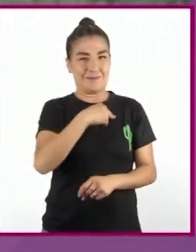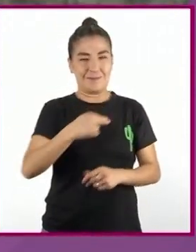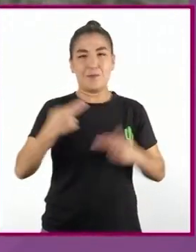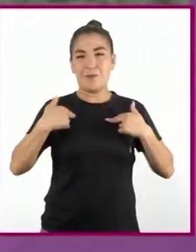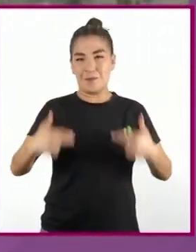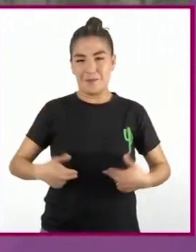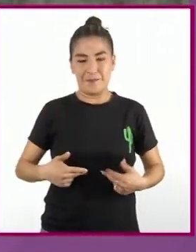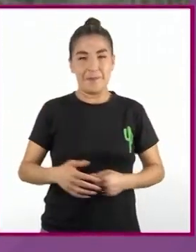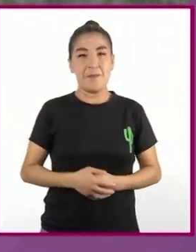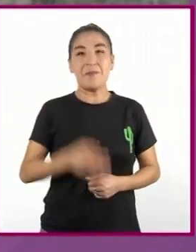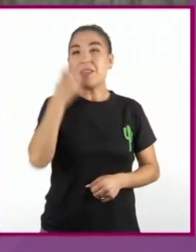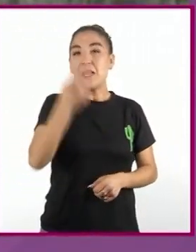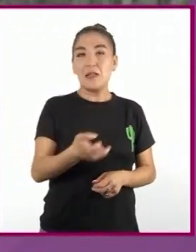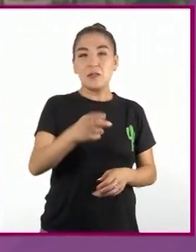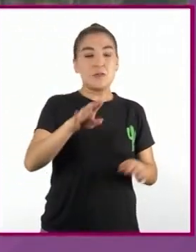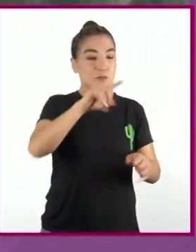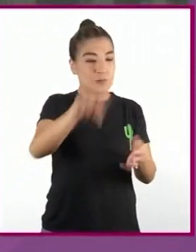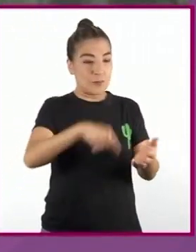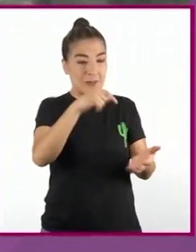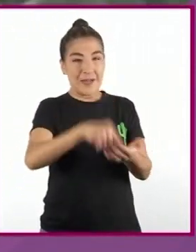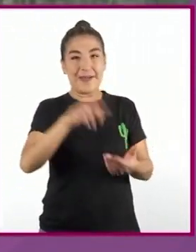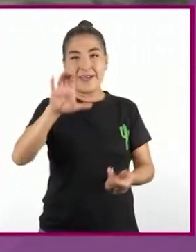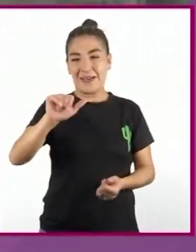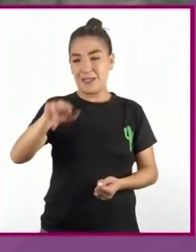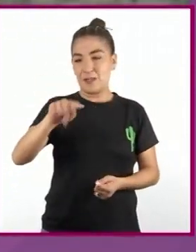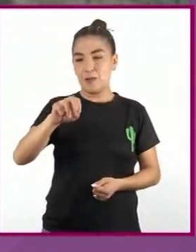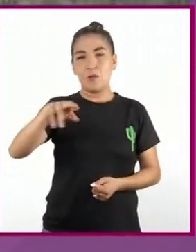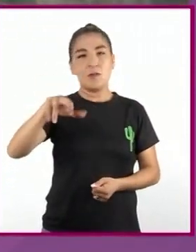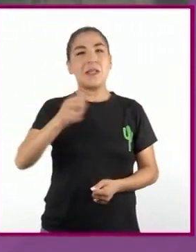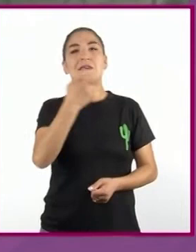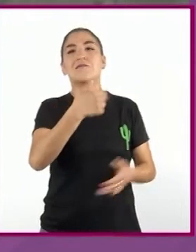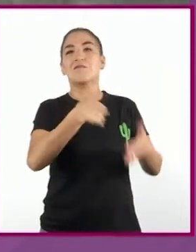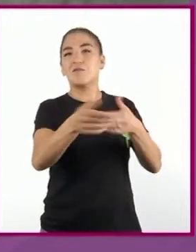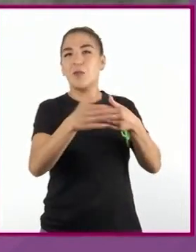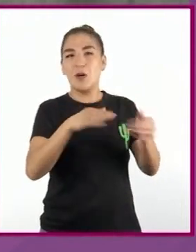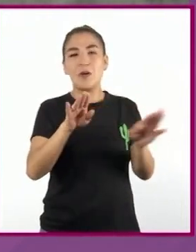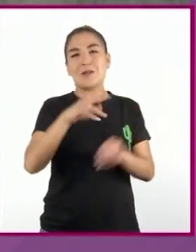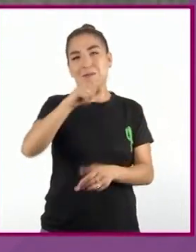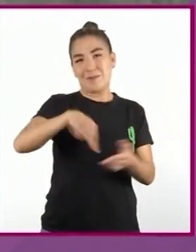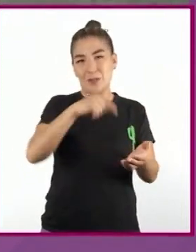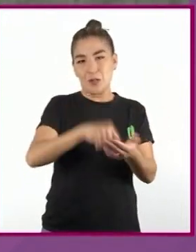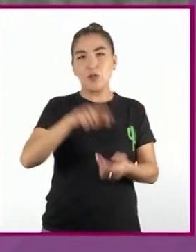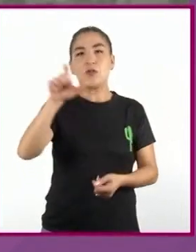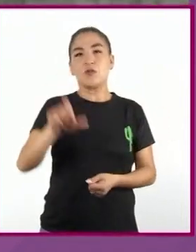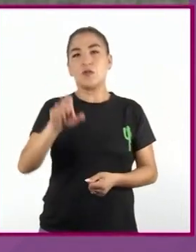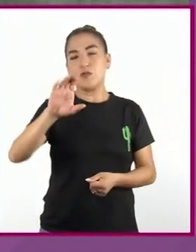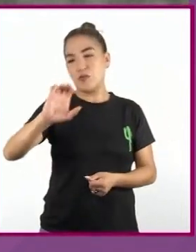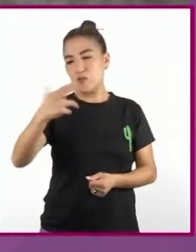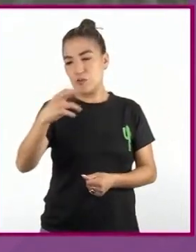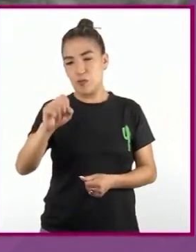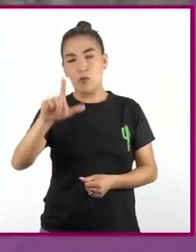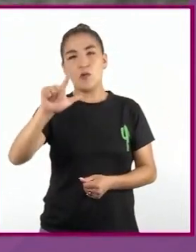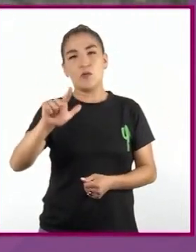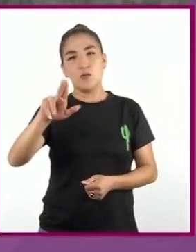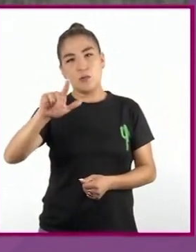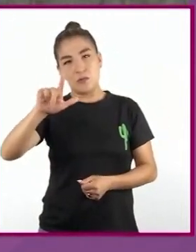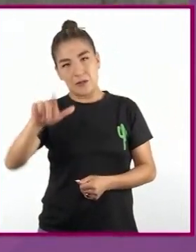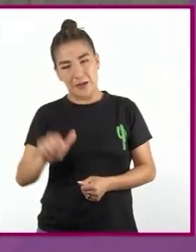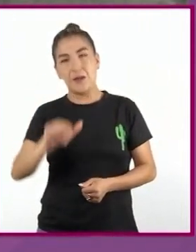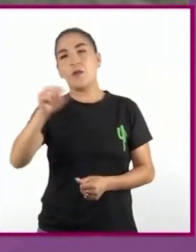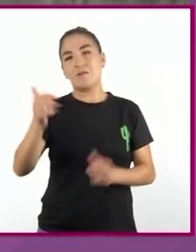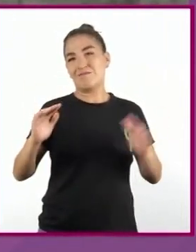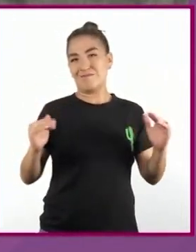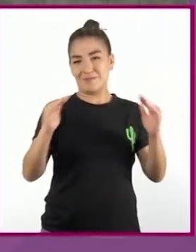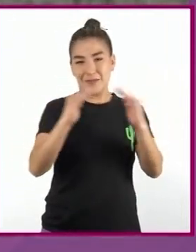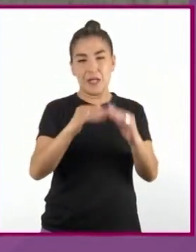La gran metrópoli de Cantona fue contemporánea a las ciudades de Cholula y Teotihuacán y ocupa una extensión de alrededor de